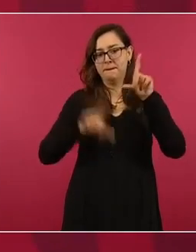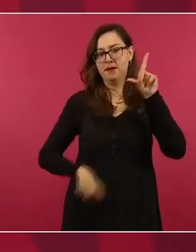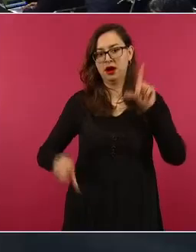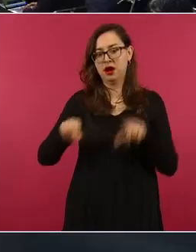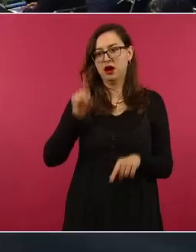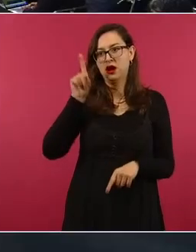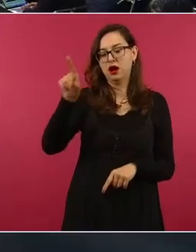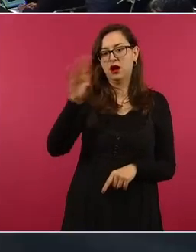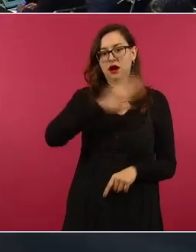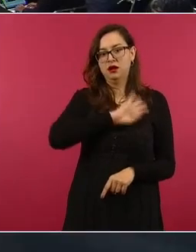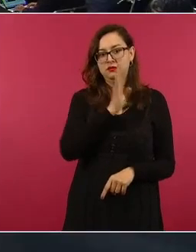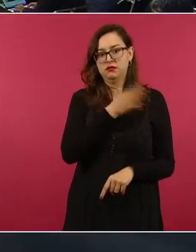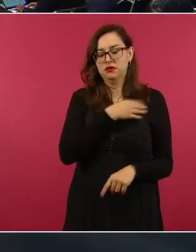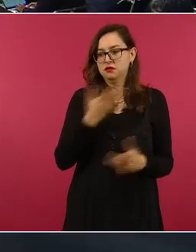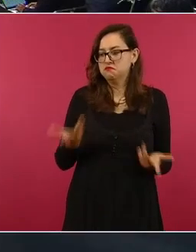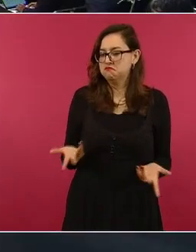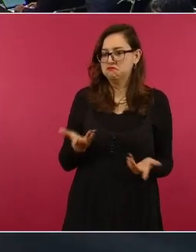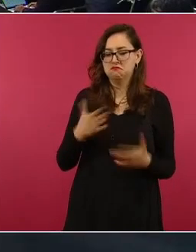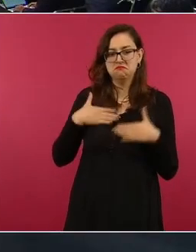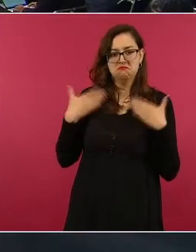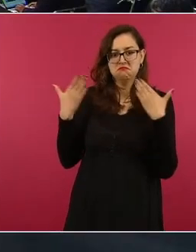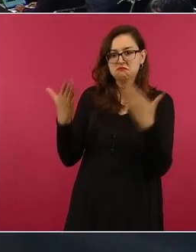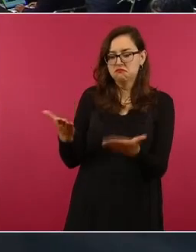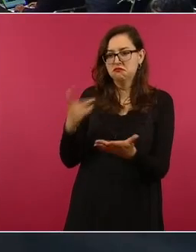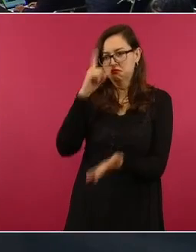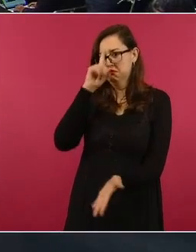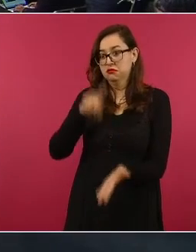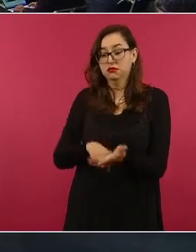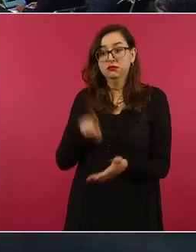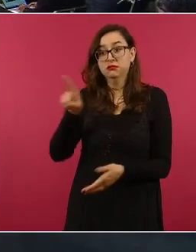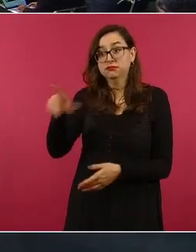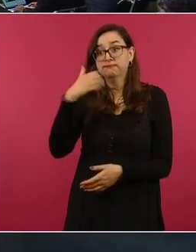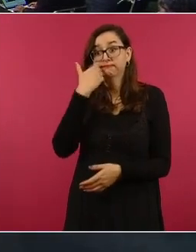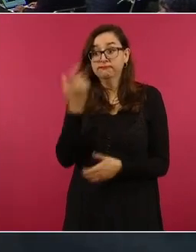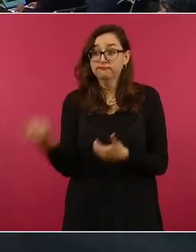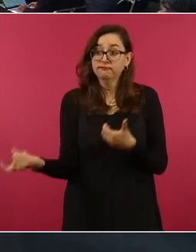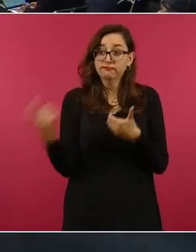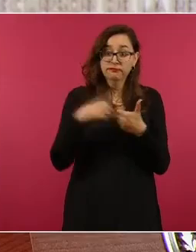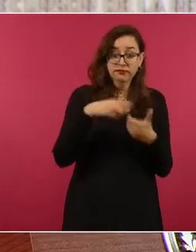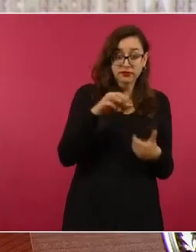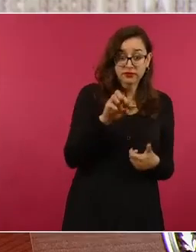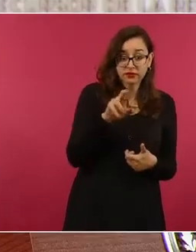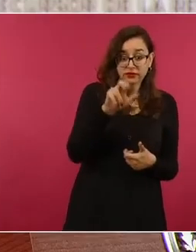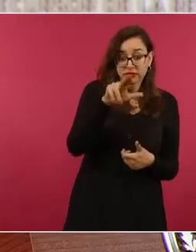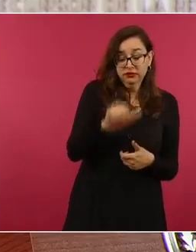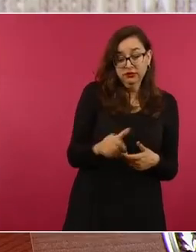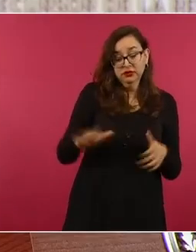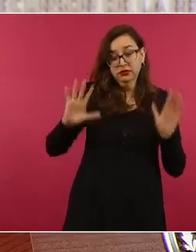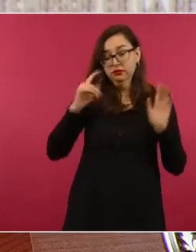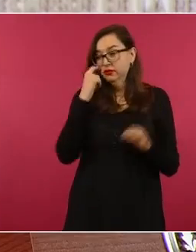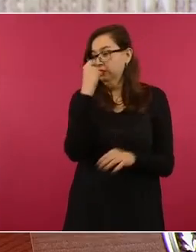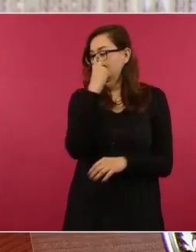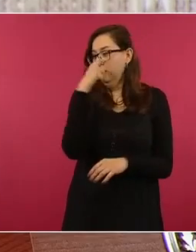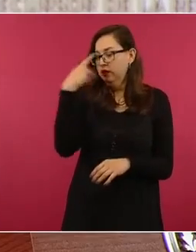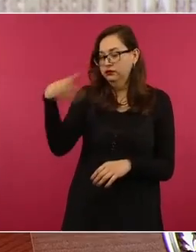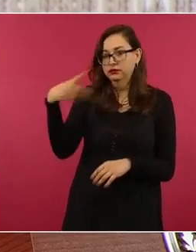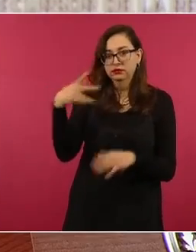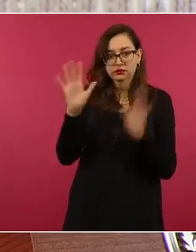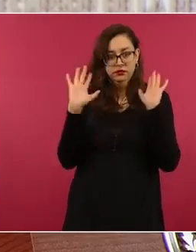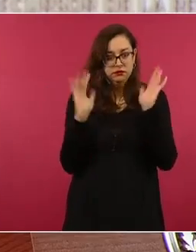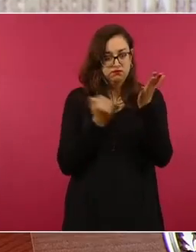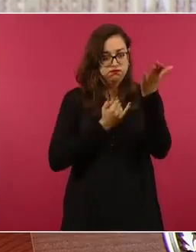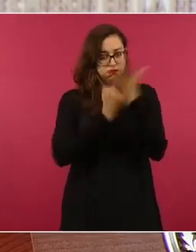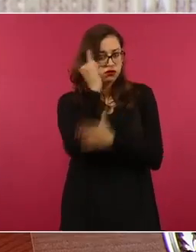todo nuestro respaldo, nuestra confianza, y ella decide, porque esto es un asunto de toma